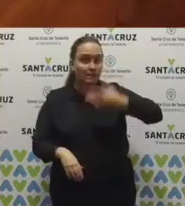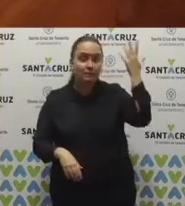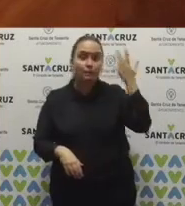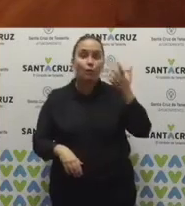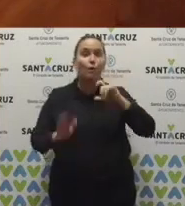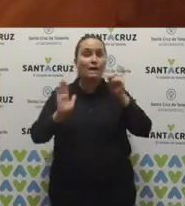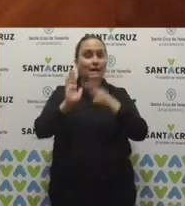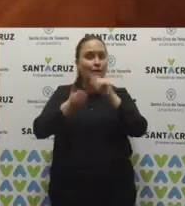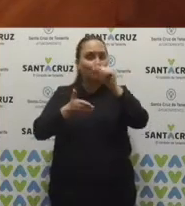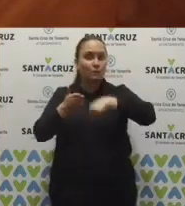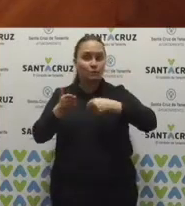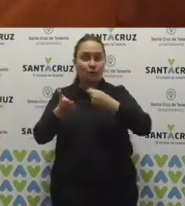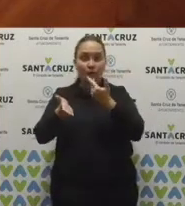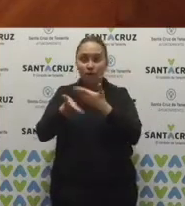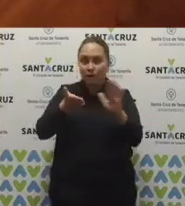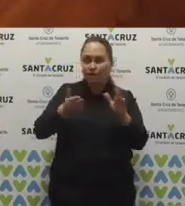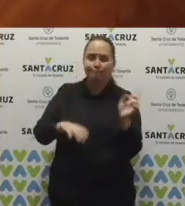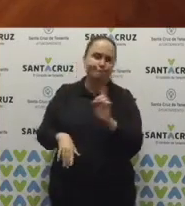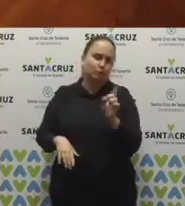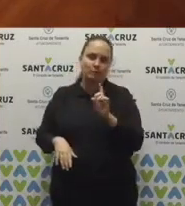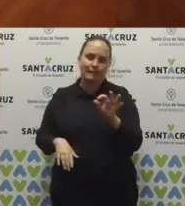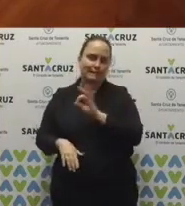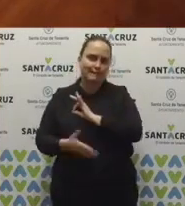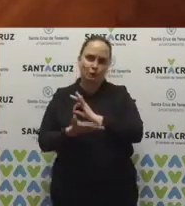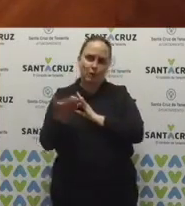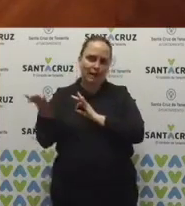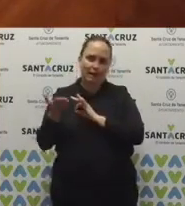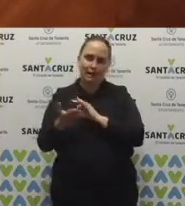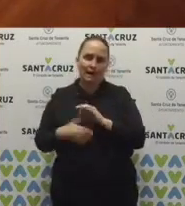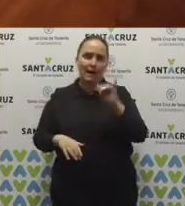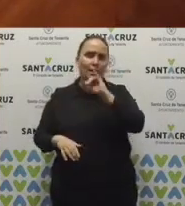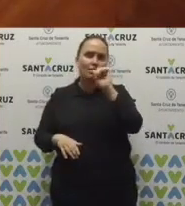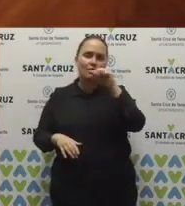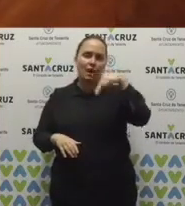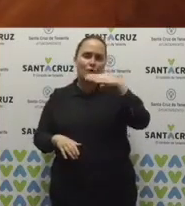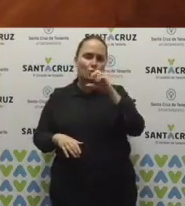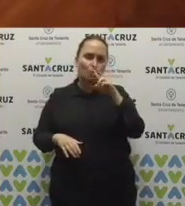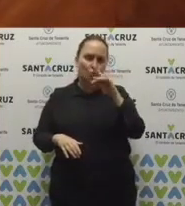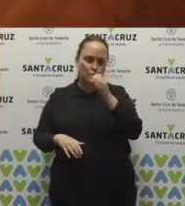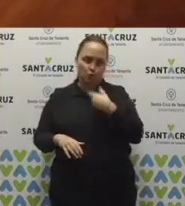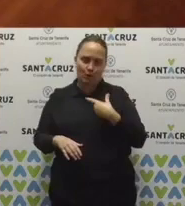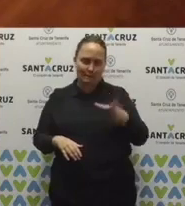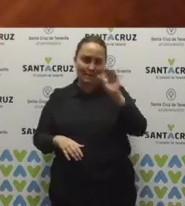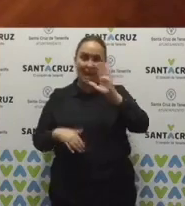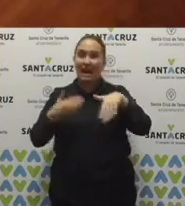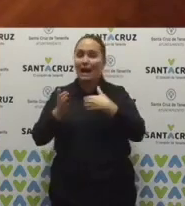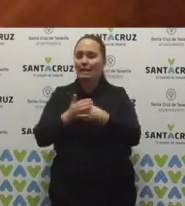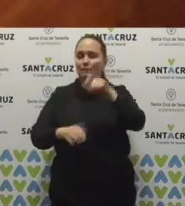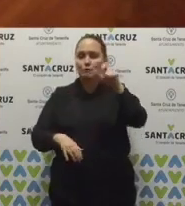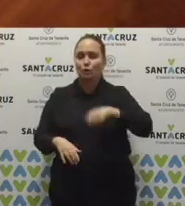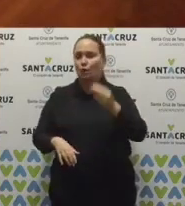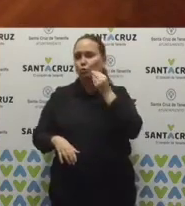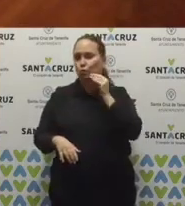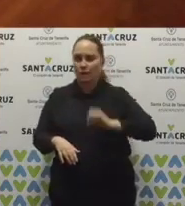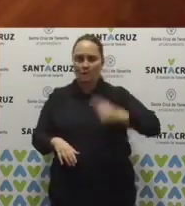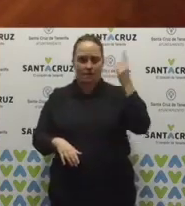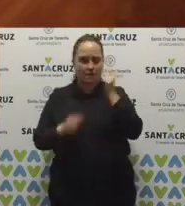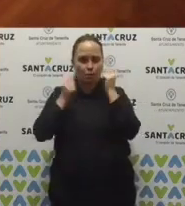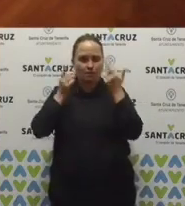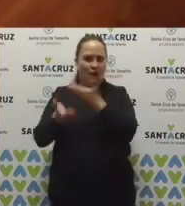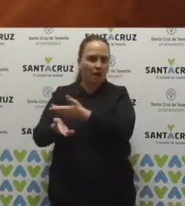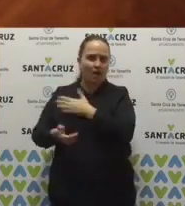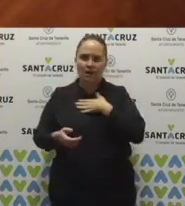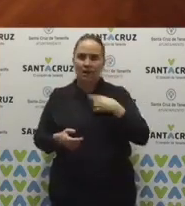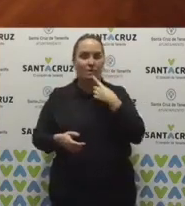ley de contrato no mire señora zambulló yo entendí perfectamente y hasta los más tontos hemos entendido lo que quería decir el señor alfonso cabello al decir